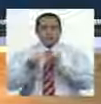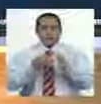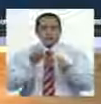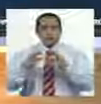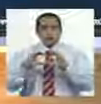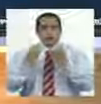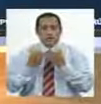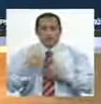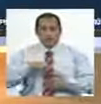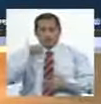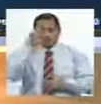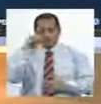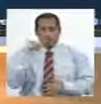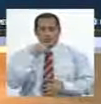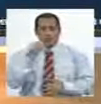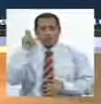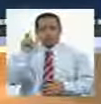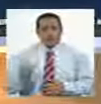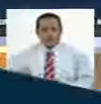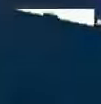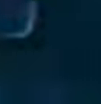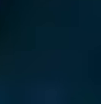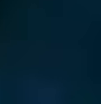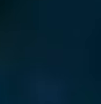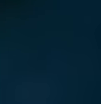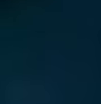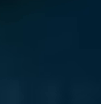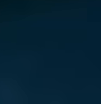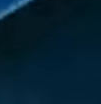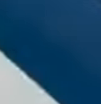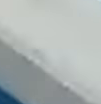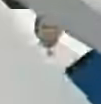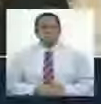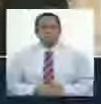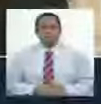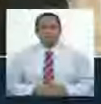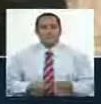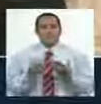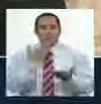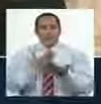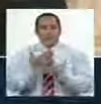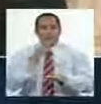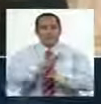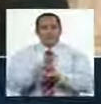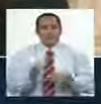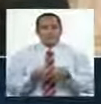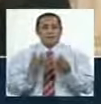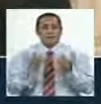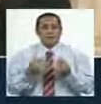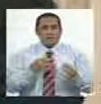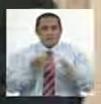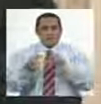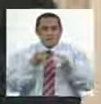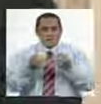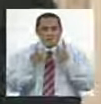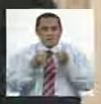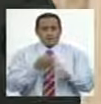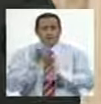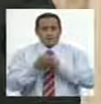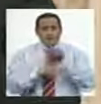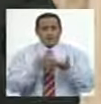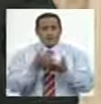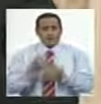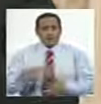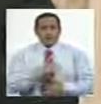El Parlamento Nacional, Marilena Huayasco, adelante, por favor. Nicolás, buenas tardes. Sí, y Nicolás, a propósito de estas